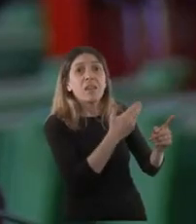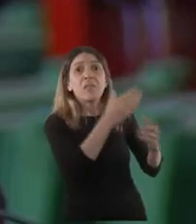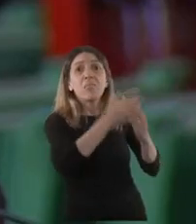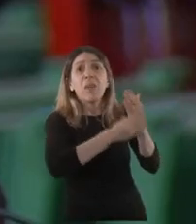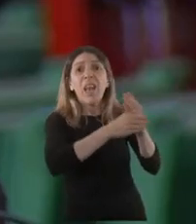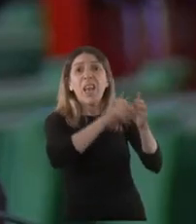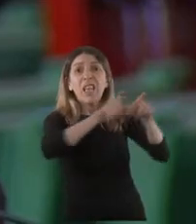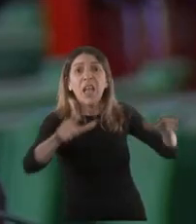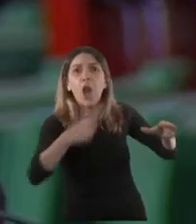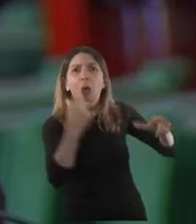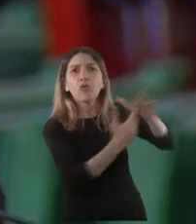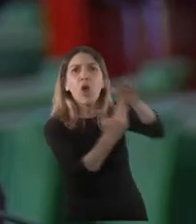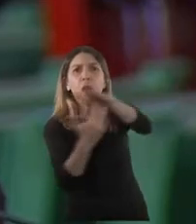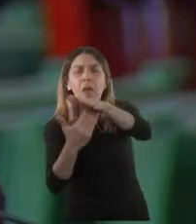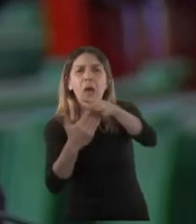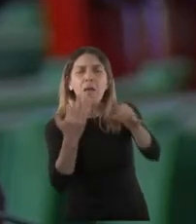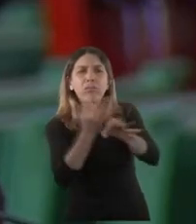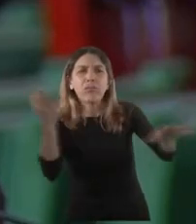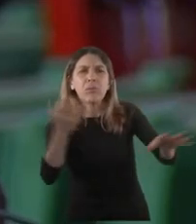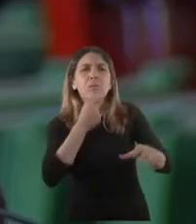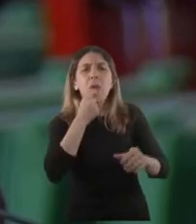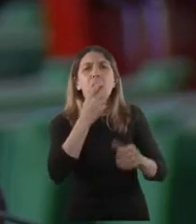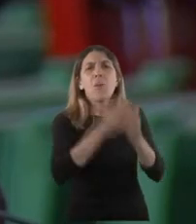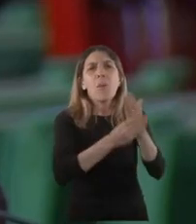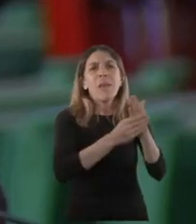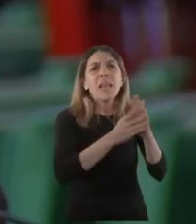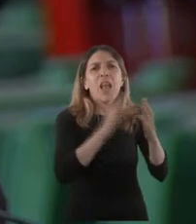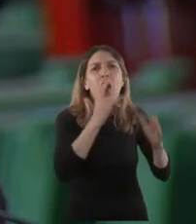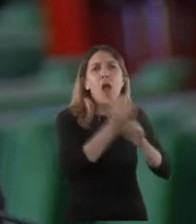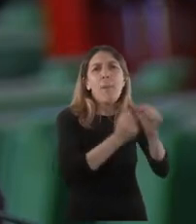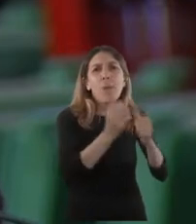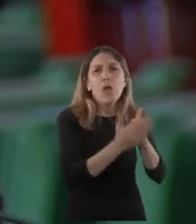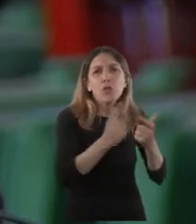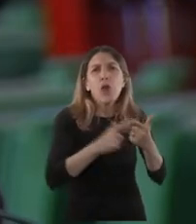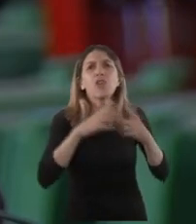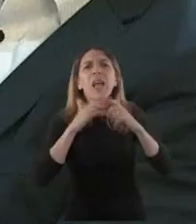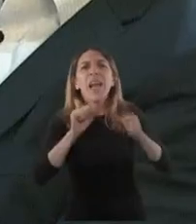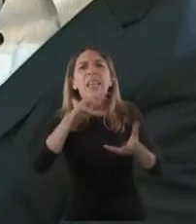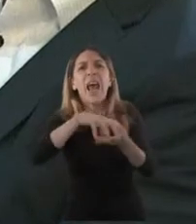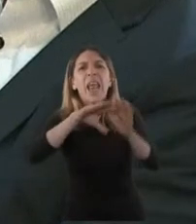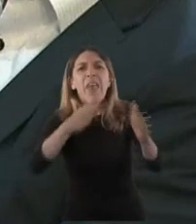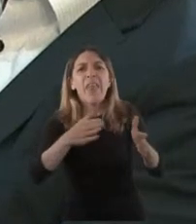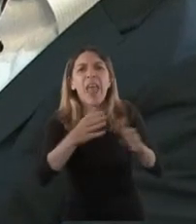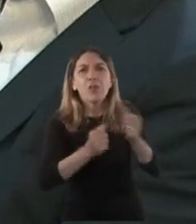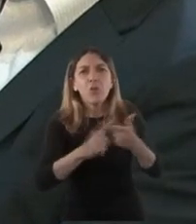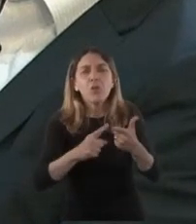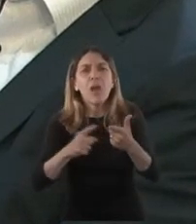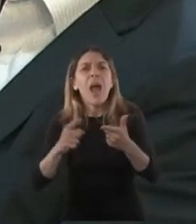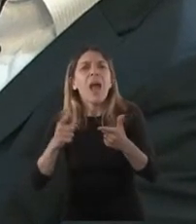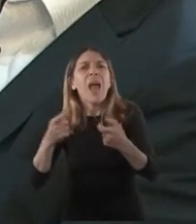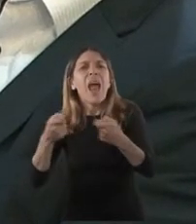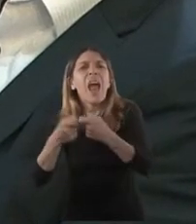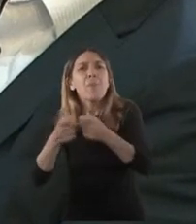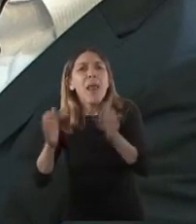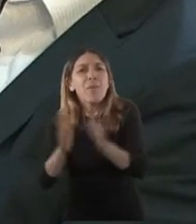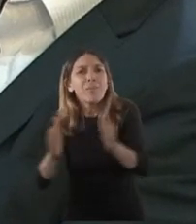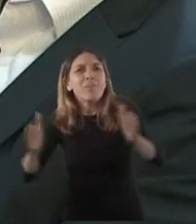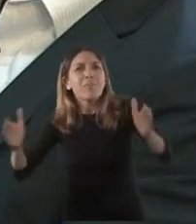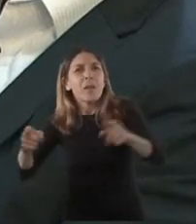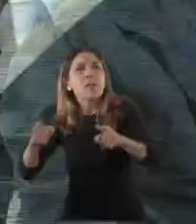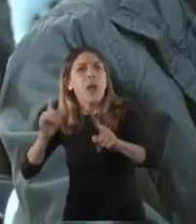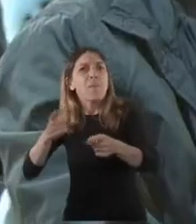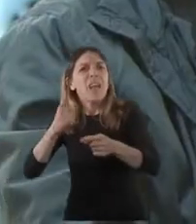ministerios, como el Ministerio de la Producción, la Secretaría de Industria, la Pequeña y Mediana Empresa, donde está Guillermo